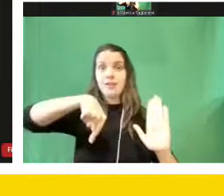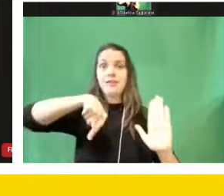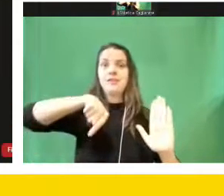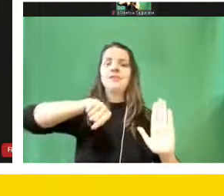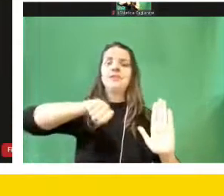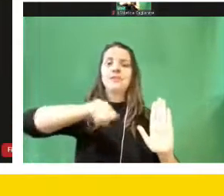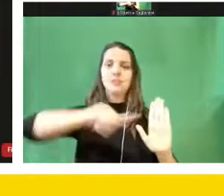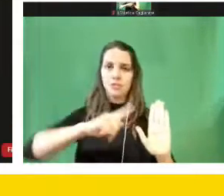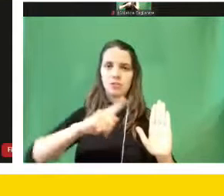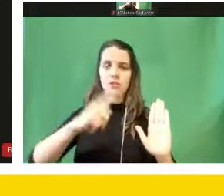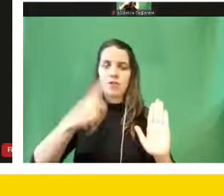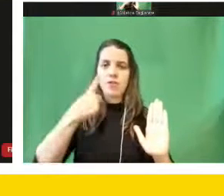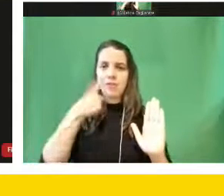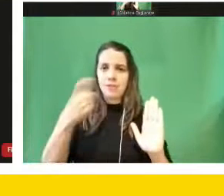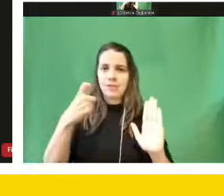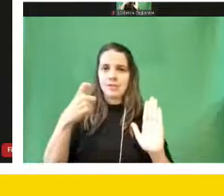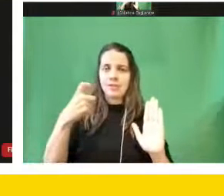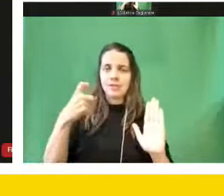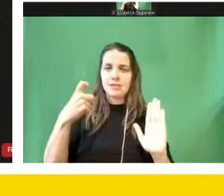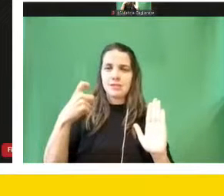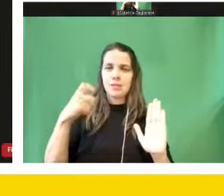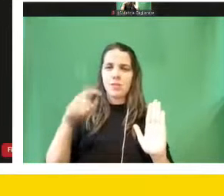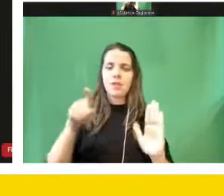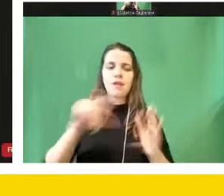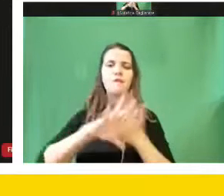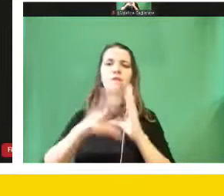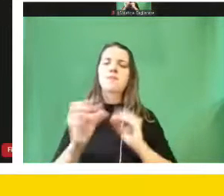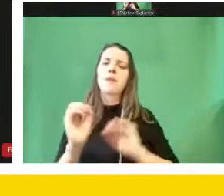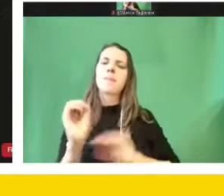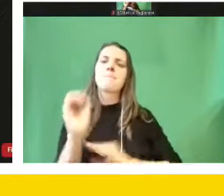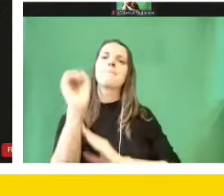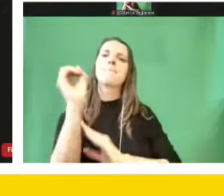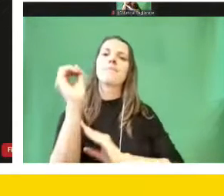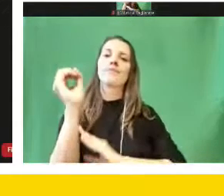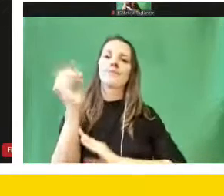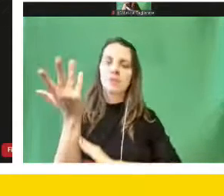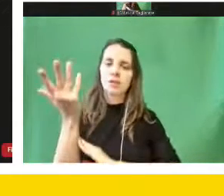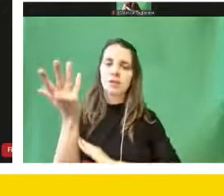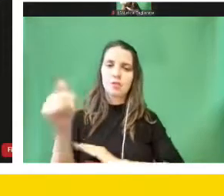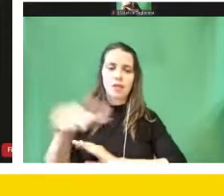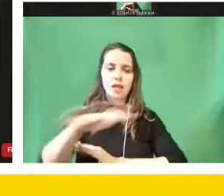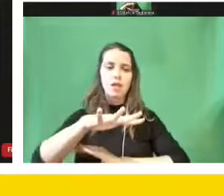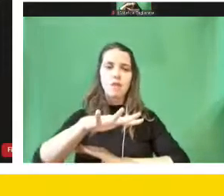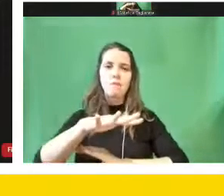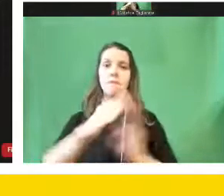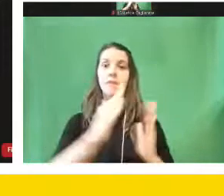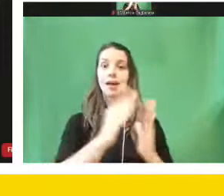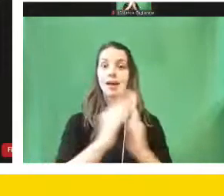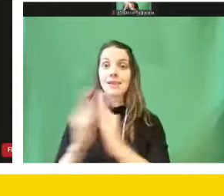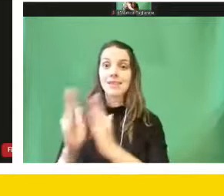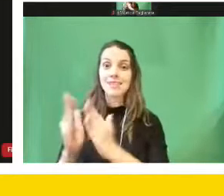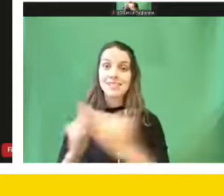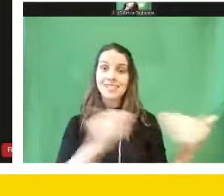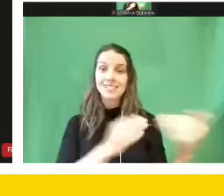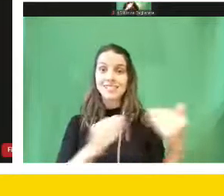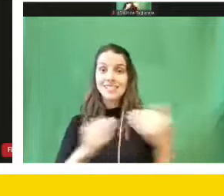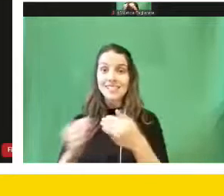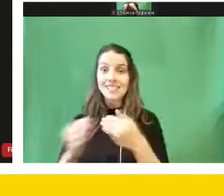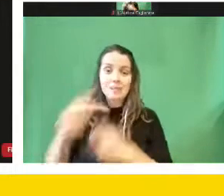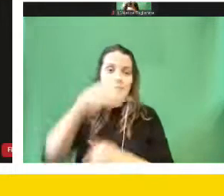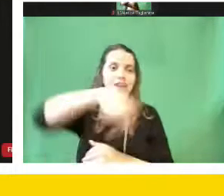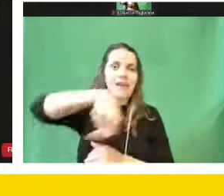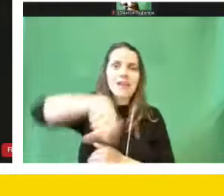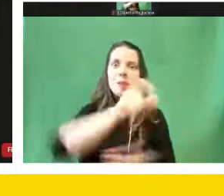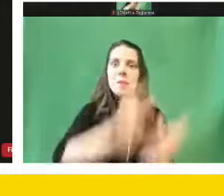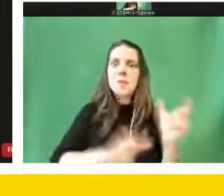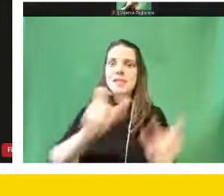en función de mejorar la calidad de vida de todos sus vecinos y vecinas. Y allí viven las personas con discapacidad, allí encuentran